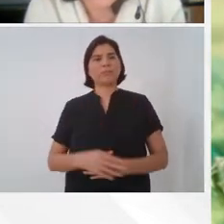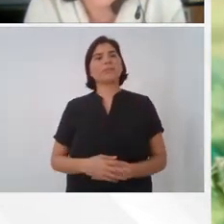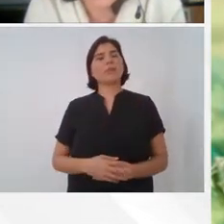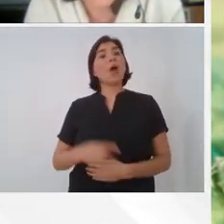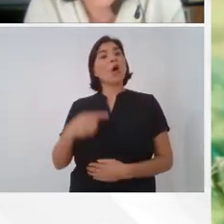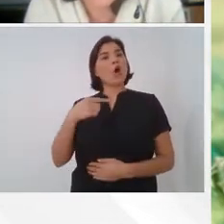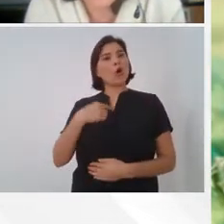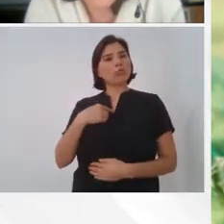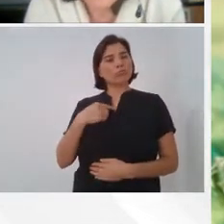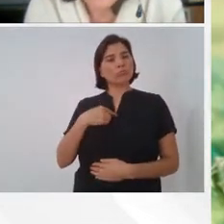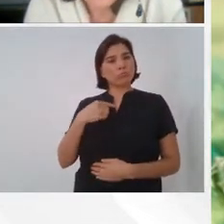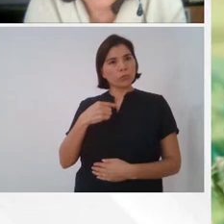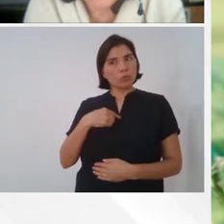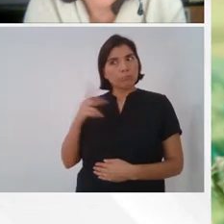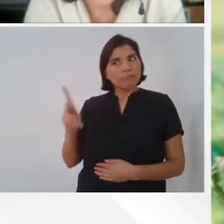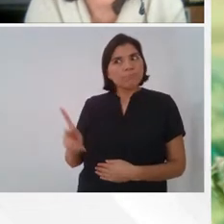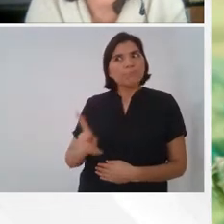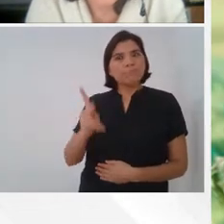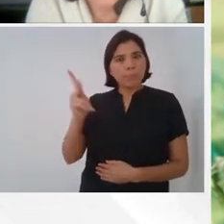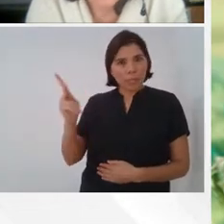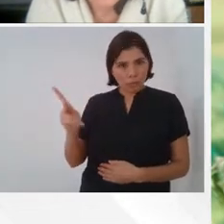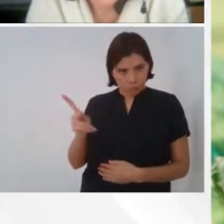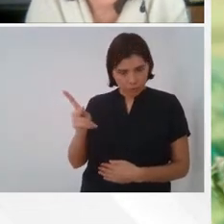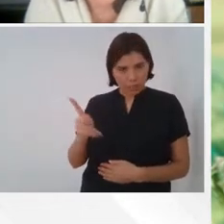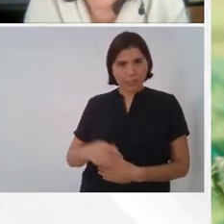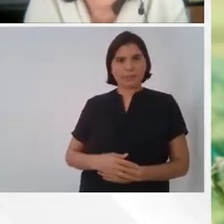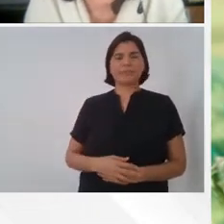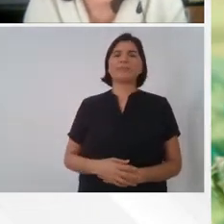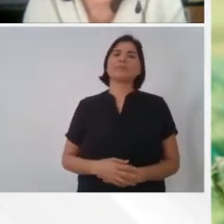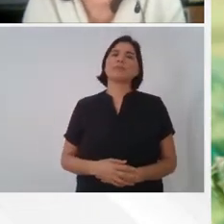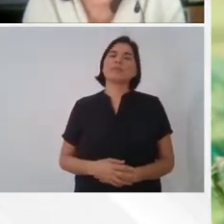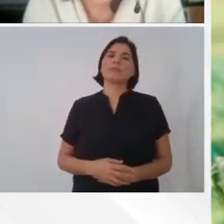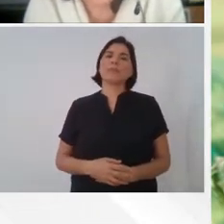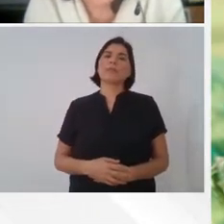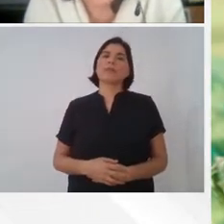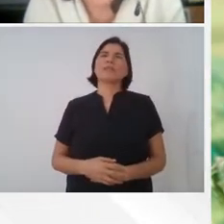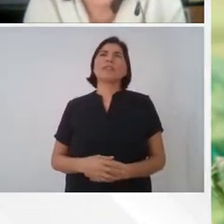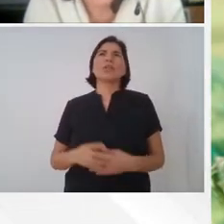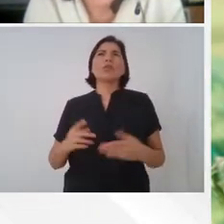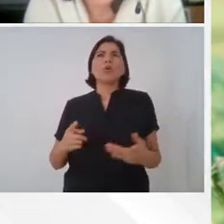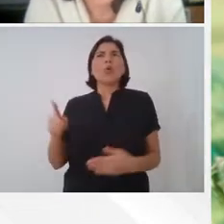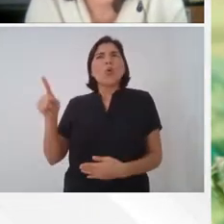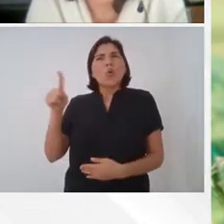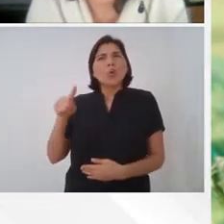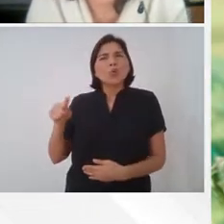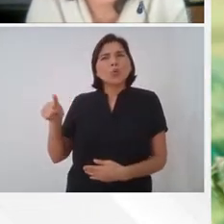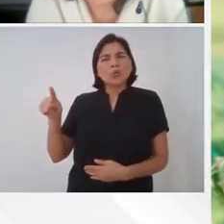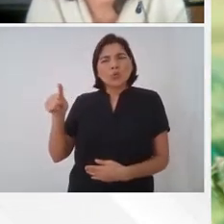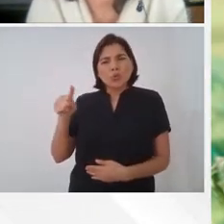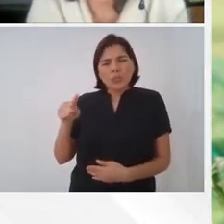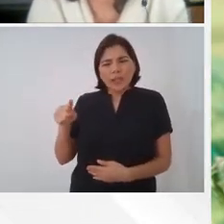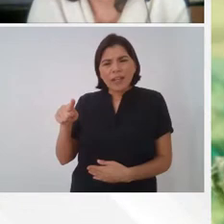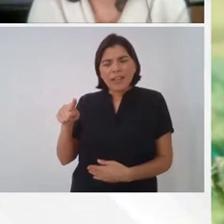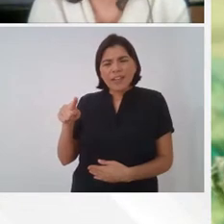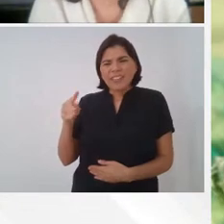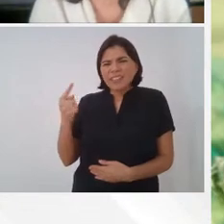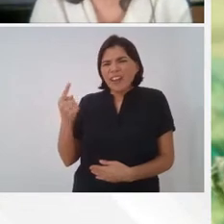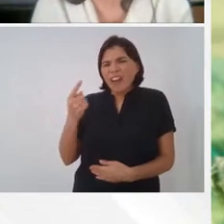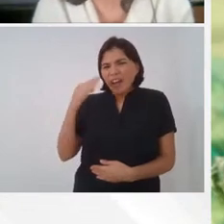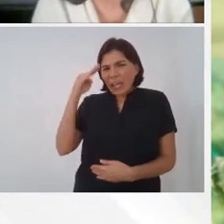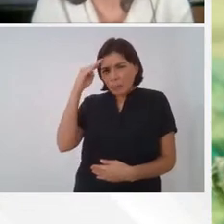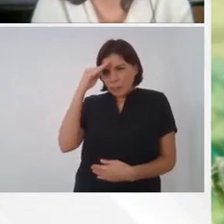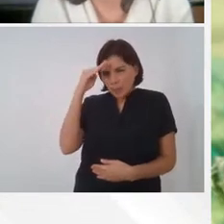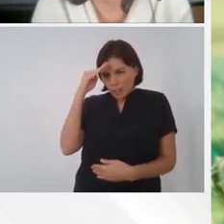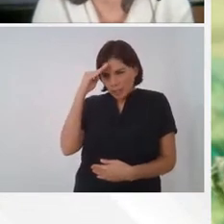por el chat. ¿Qué es? ¿Qué creen ustedes que necesitamos para